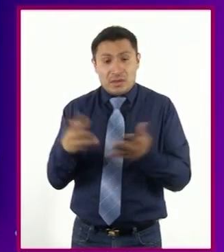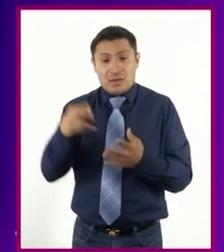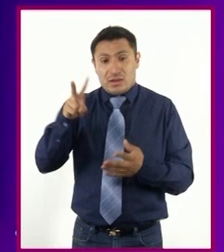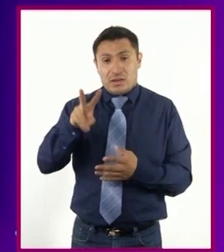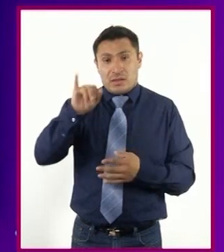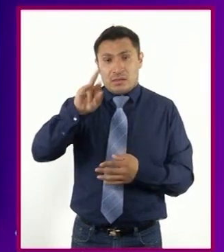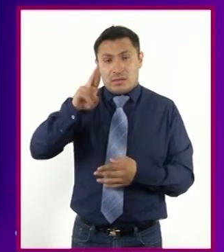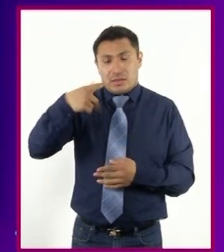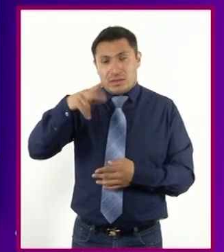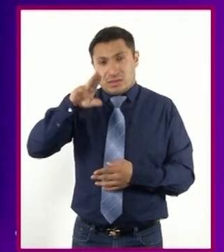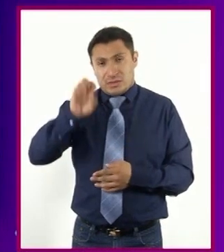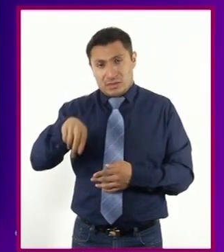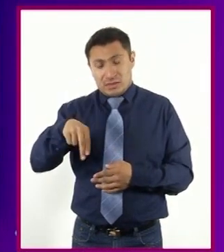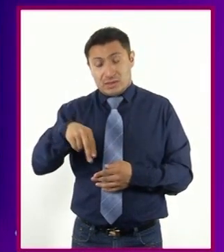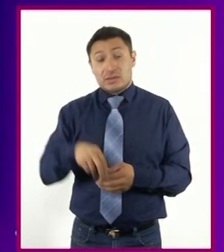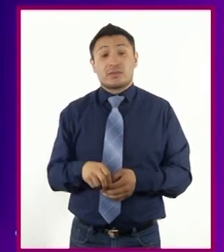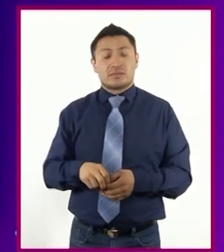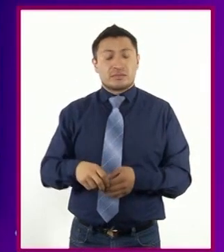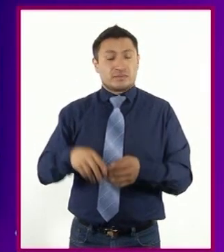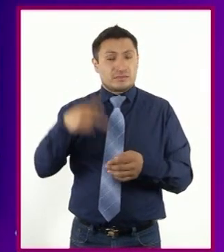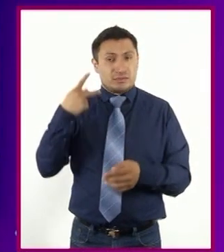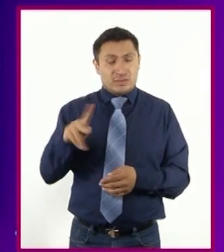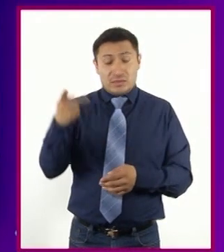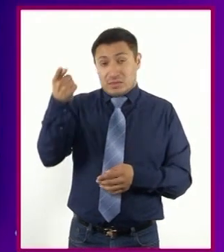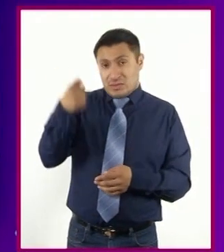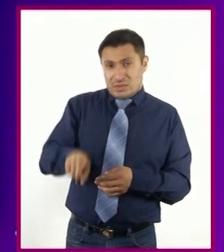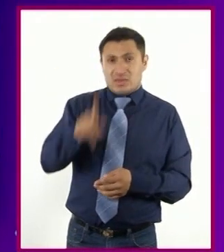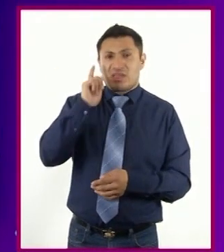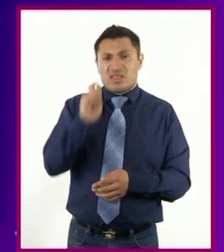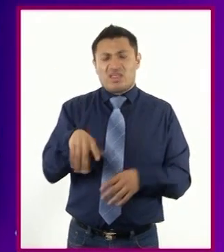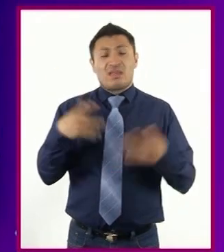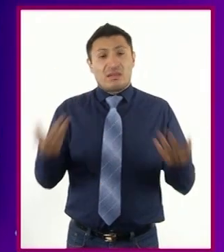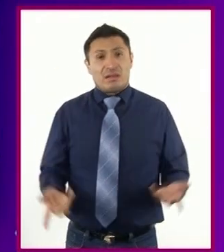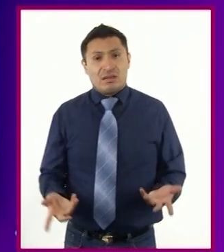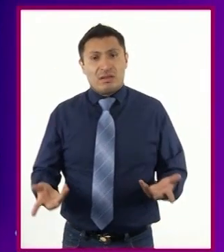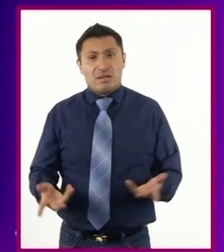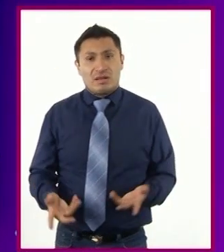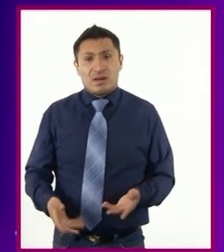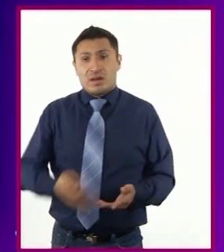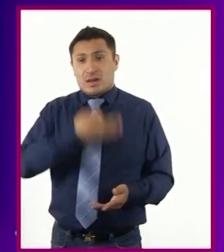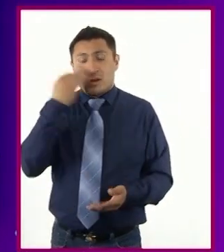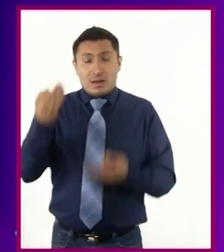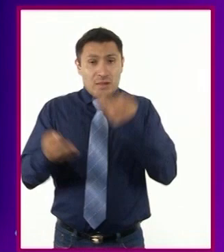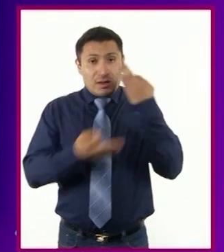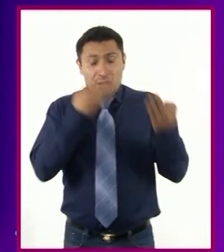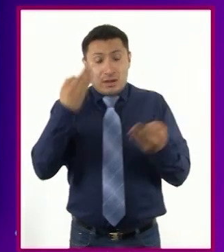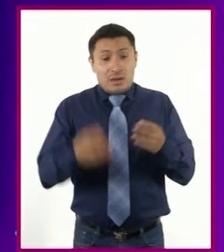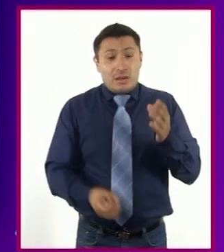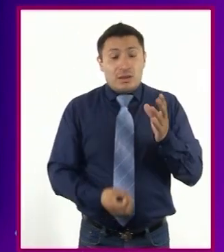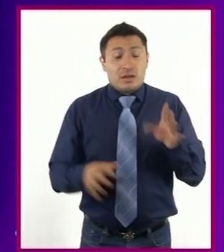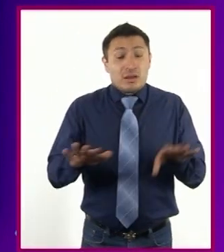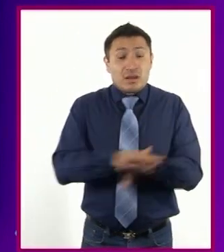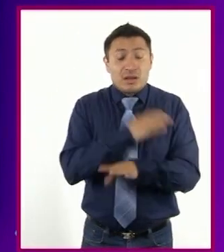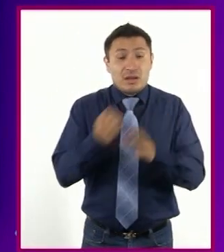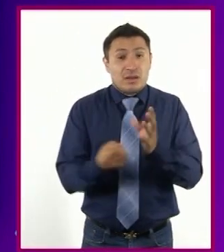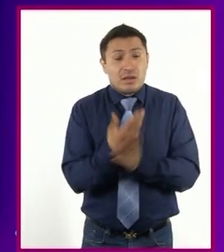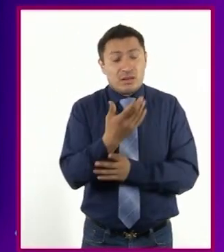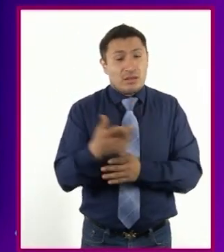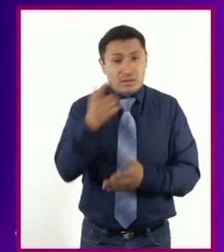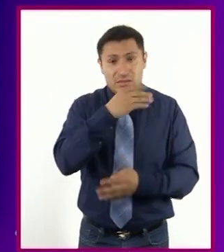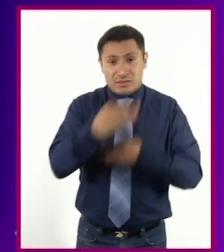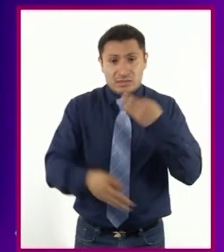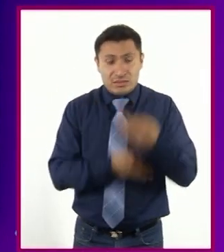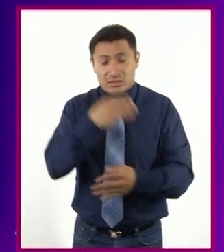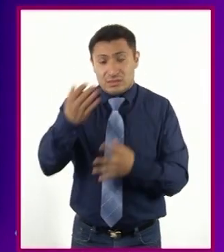Nectel. Sus instrucciones es de que las flores sean renovadas en cada estación del